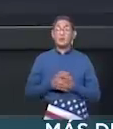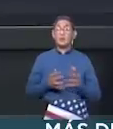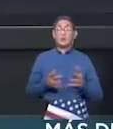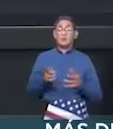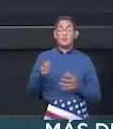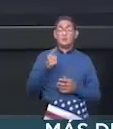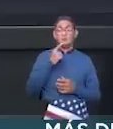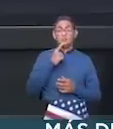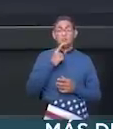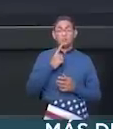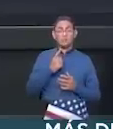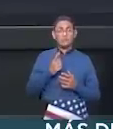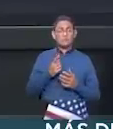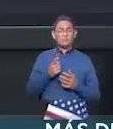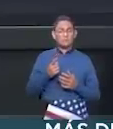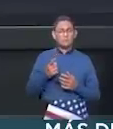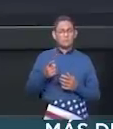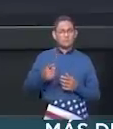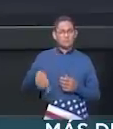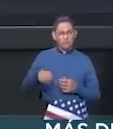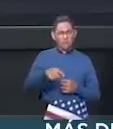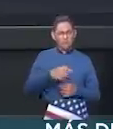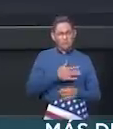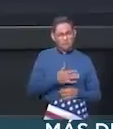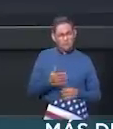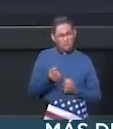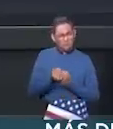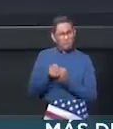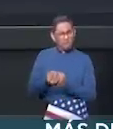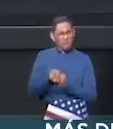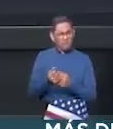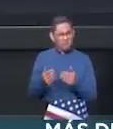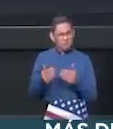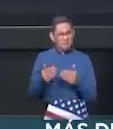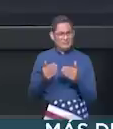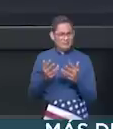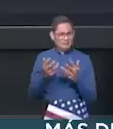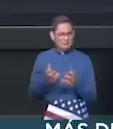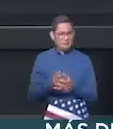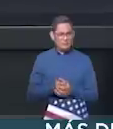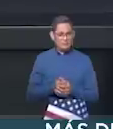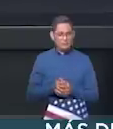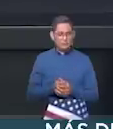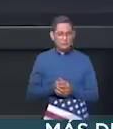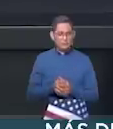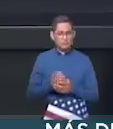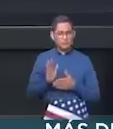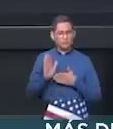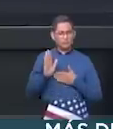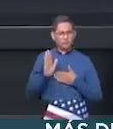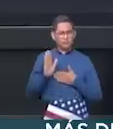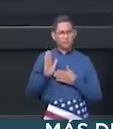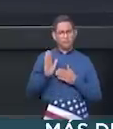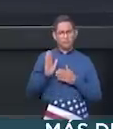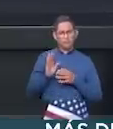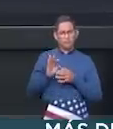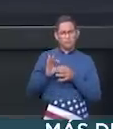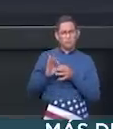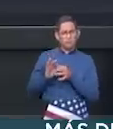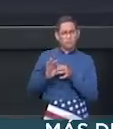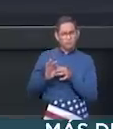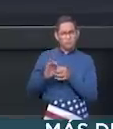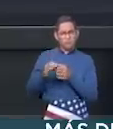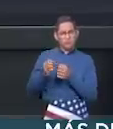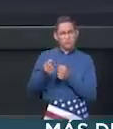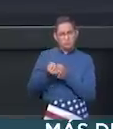estamos comprometidos con panamá y yo garantizo que seguiremos siendo nosotros parte de esa